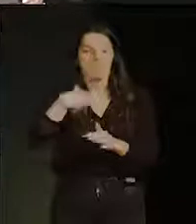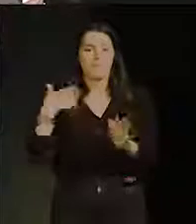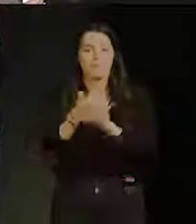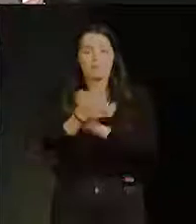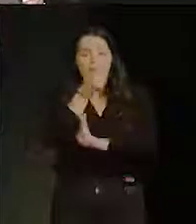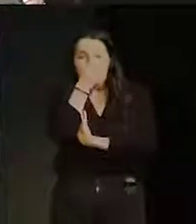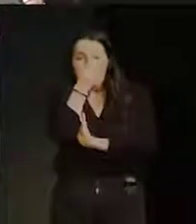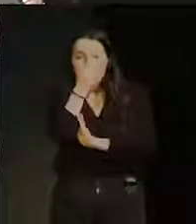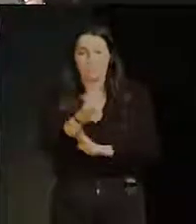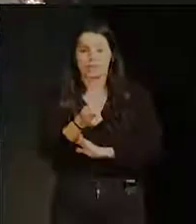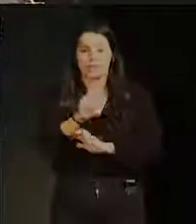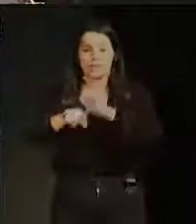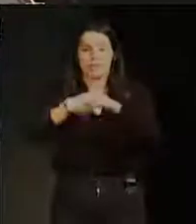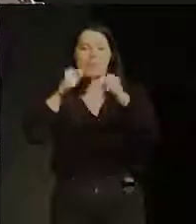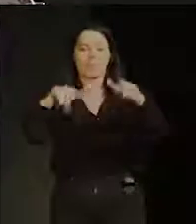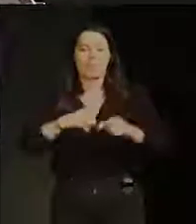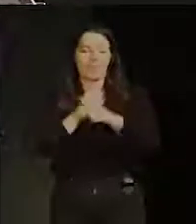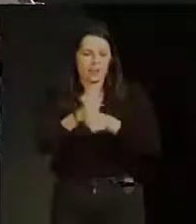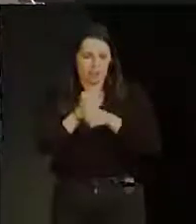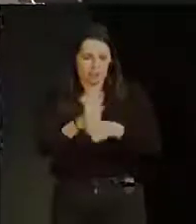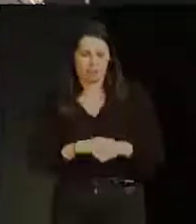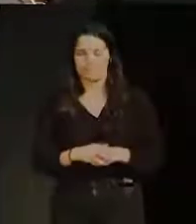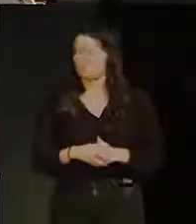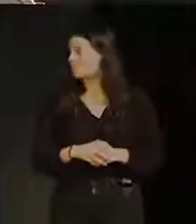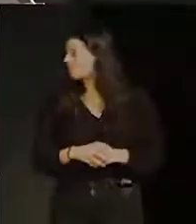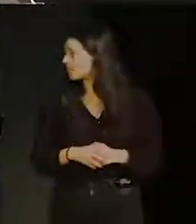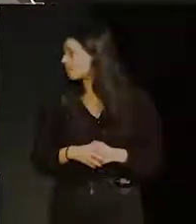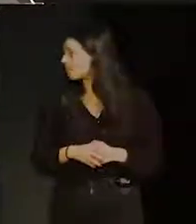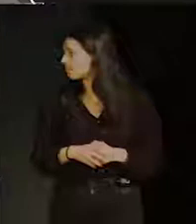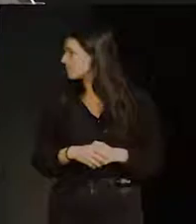un pelín de lo que va a pasar en la Plaza del Potro esta tarde.